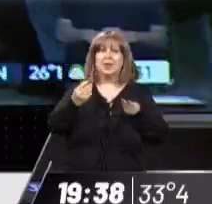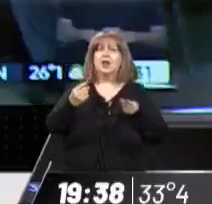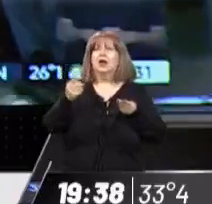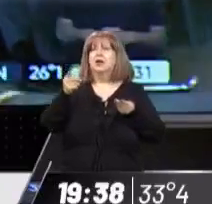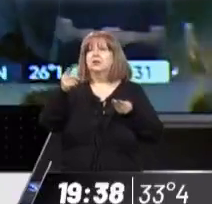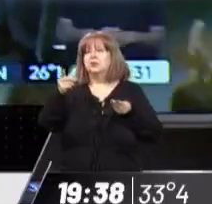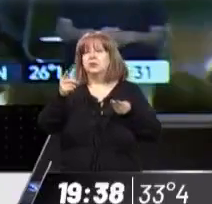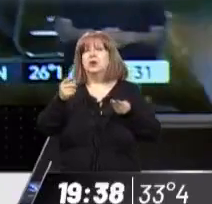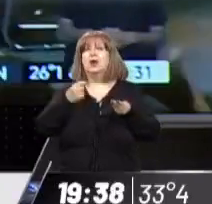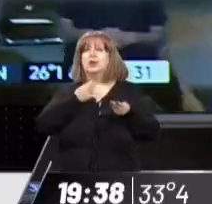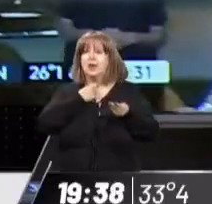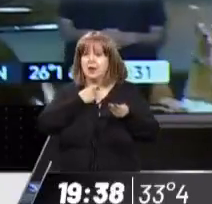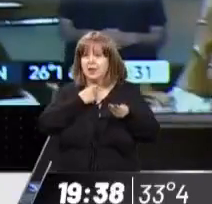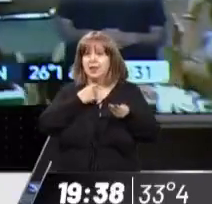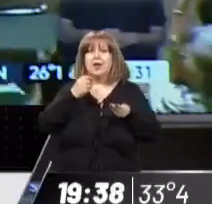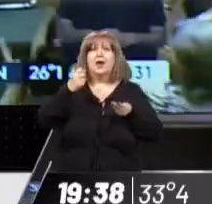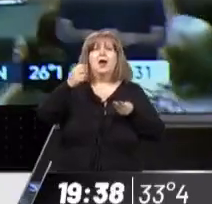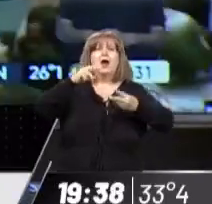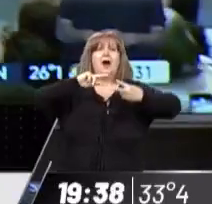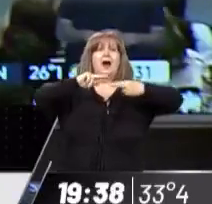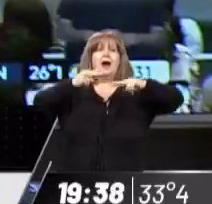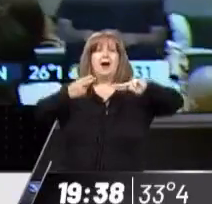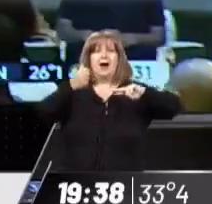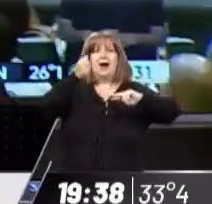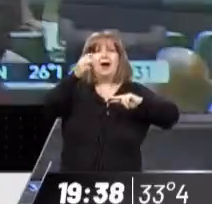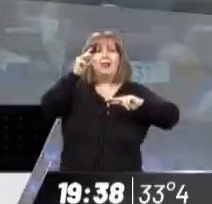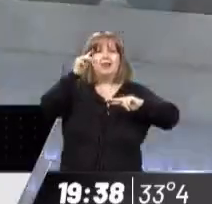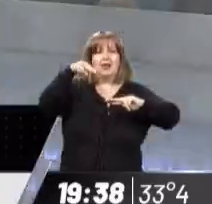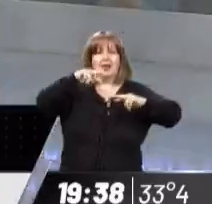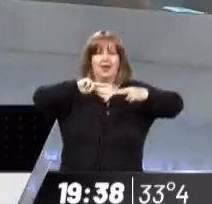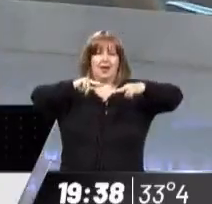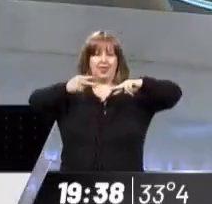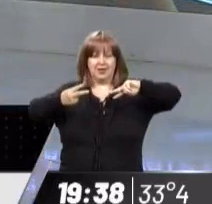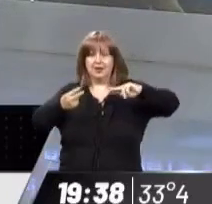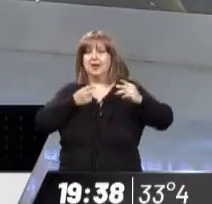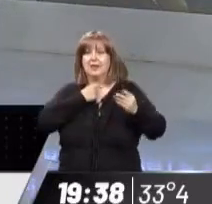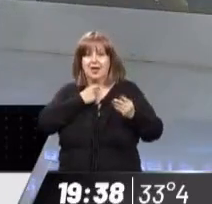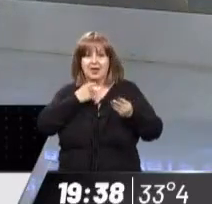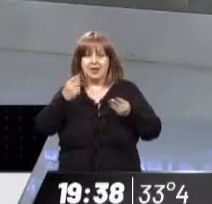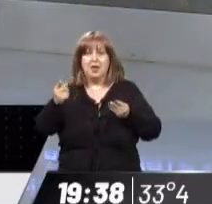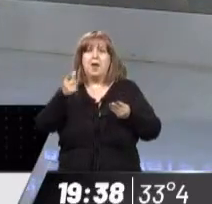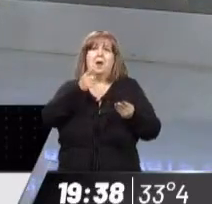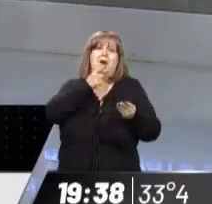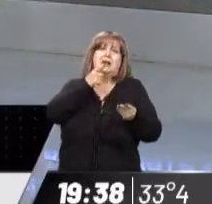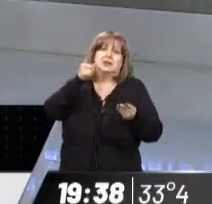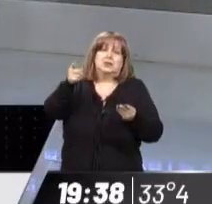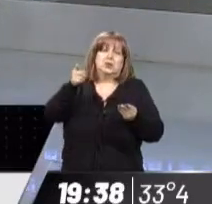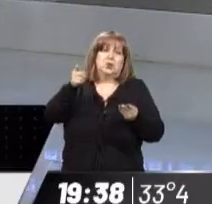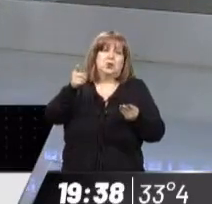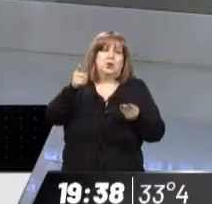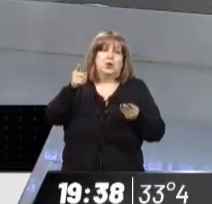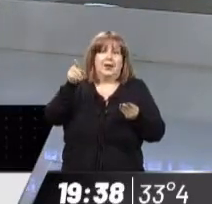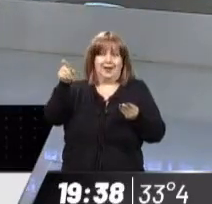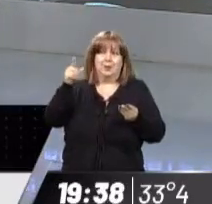obligó. Voluntariamente accedió a hacerse el ADN. Ah, bien. ¿Cómo fue? ¿Nos puedes contar algo, si sabes, de este trabajo que se hizo acá desde Mendoza para